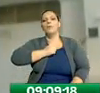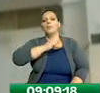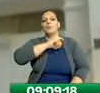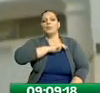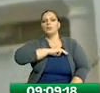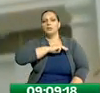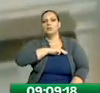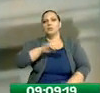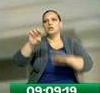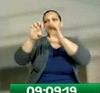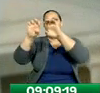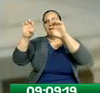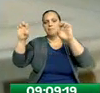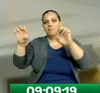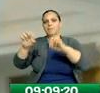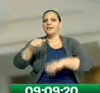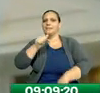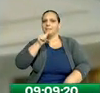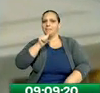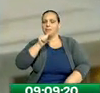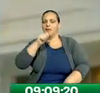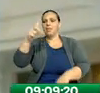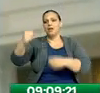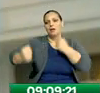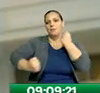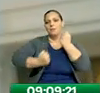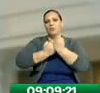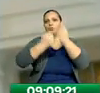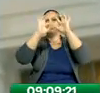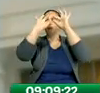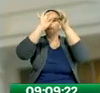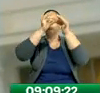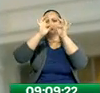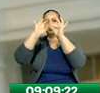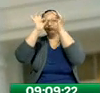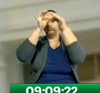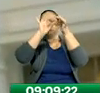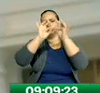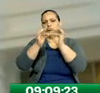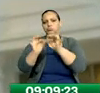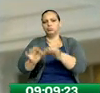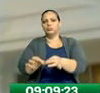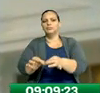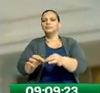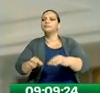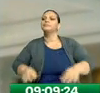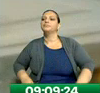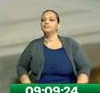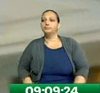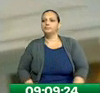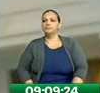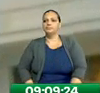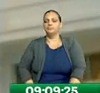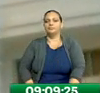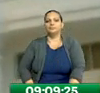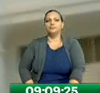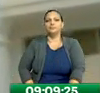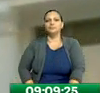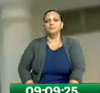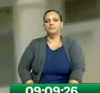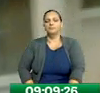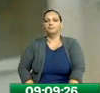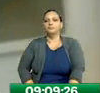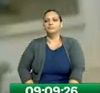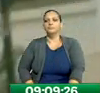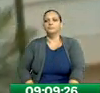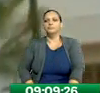lo readecuó para atender a personas que están afectadas por el COVID-19 en el puerto principal. Ya se están